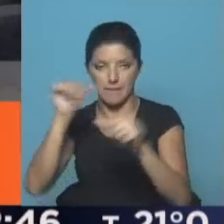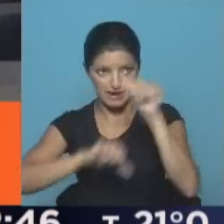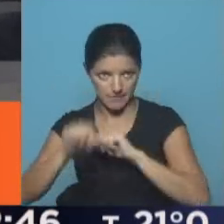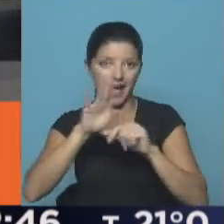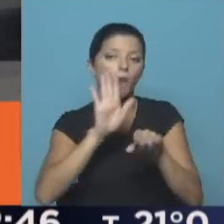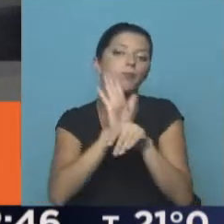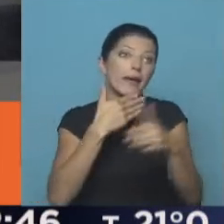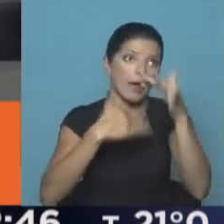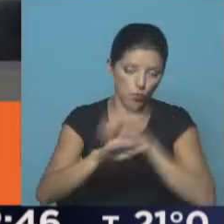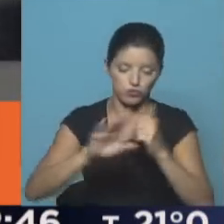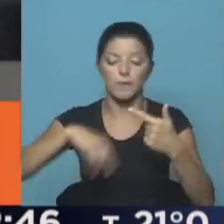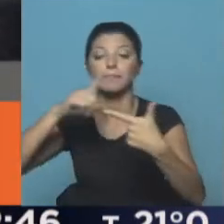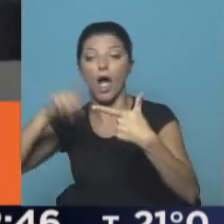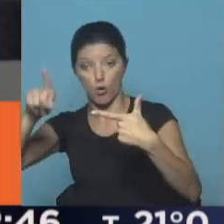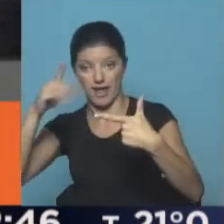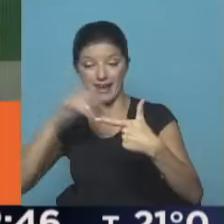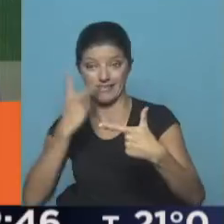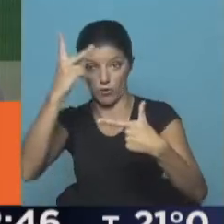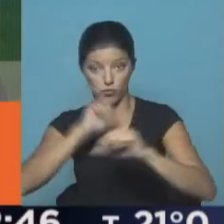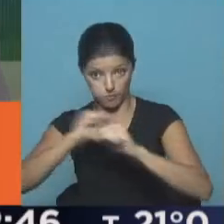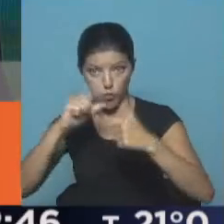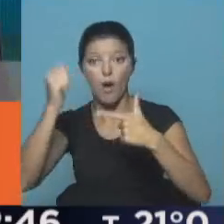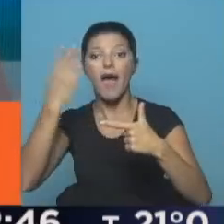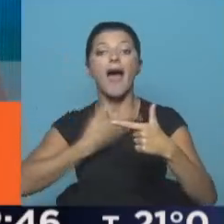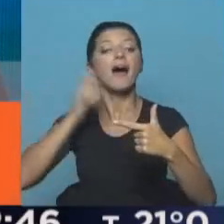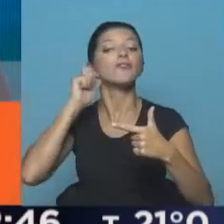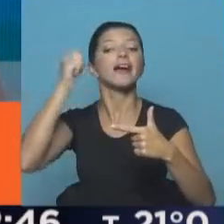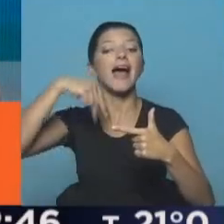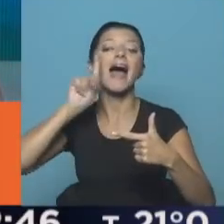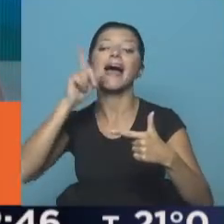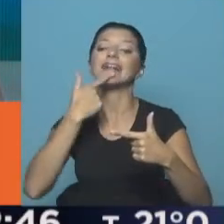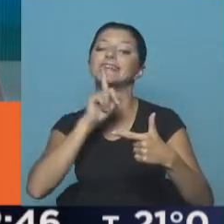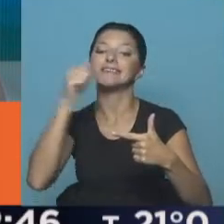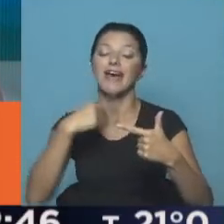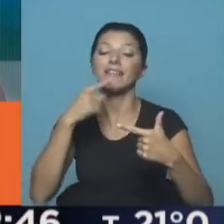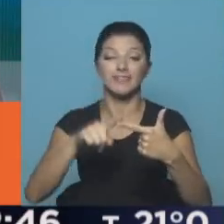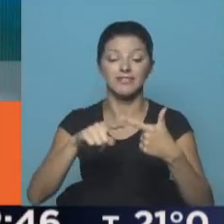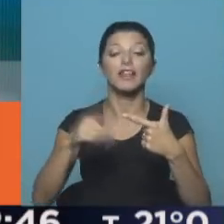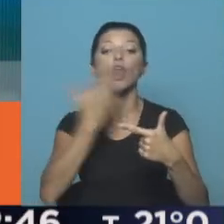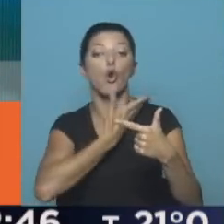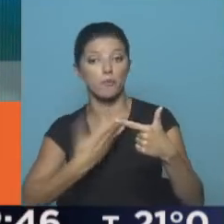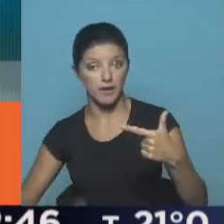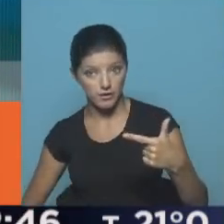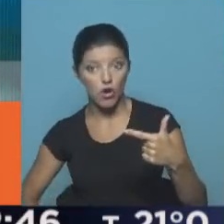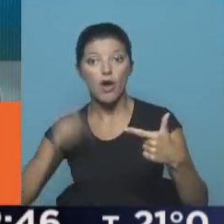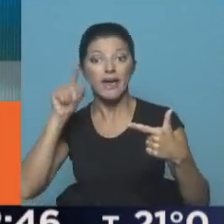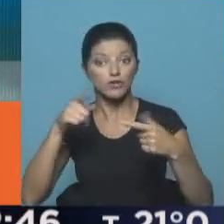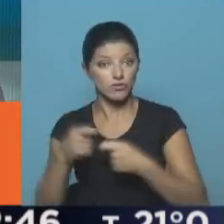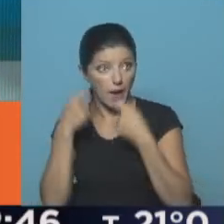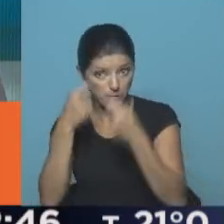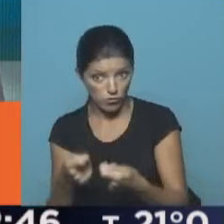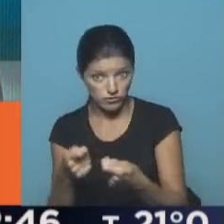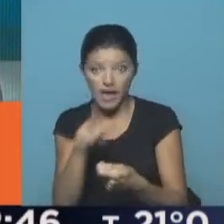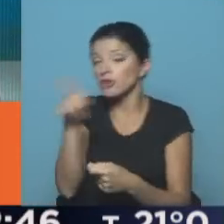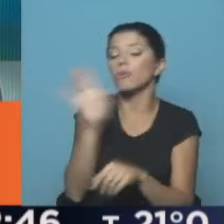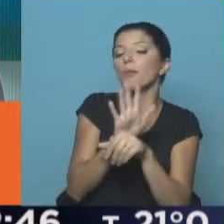excusa. Sí. En el caso de Afganistán es una decisión avalada por el gobierno, es decir, por el gobierno de Afganistán. No están violando